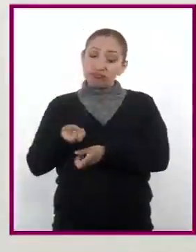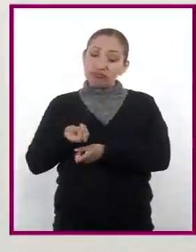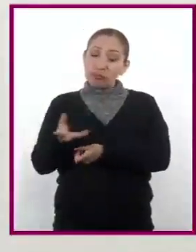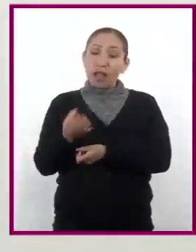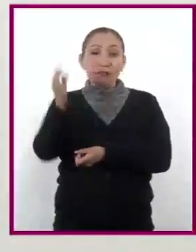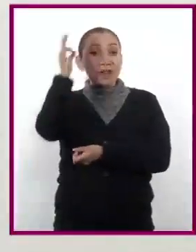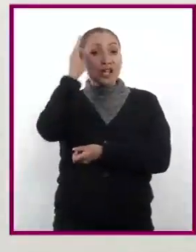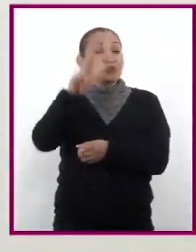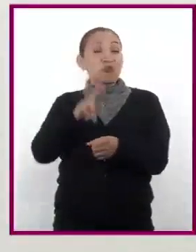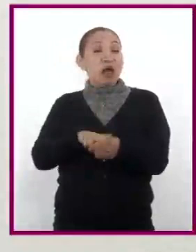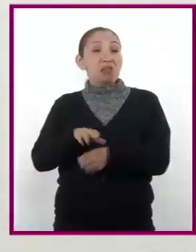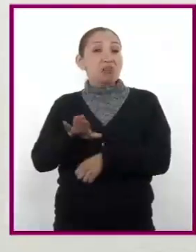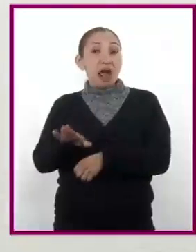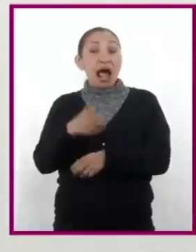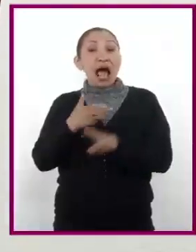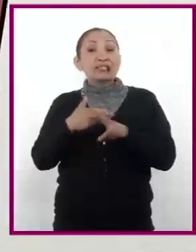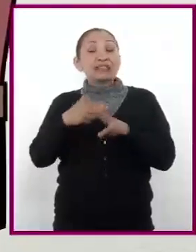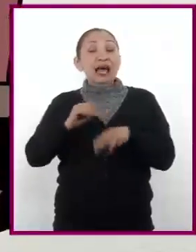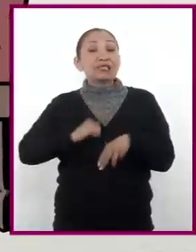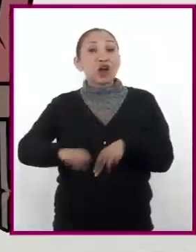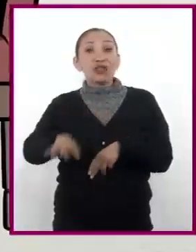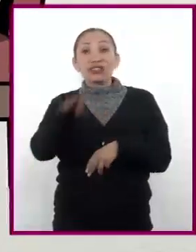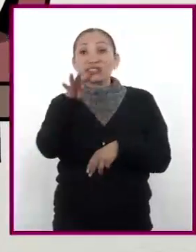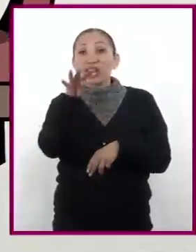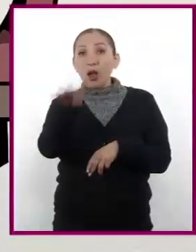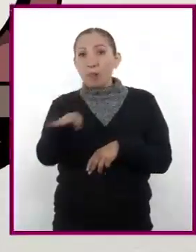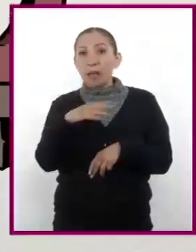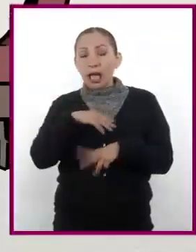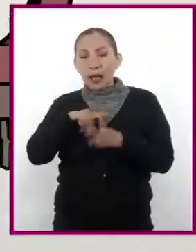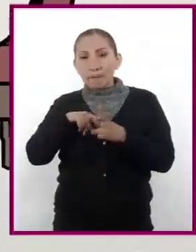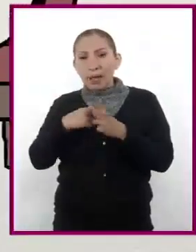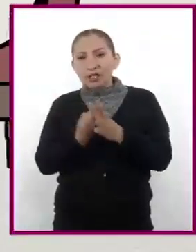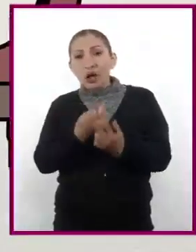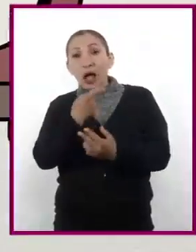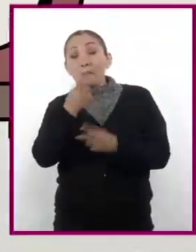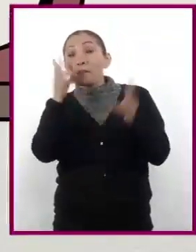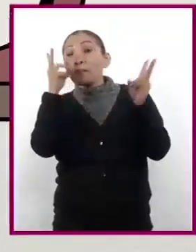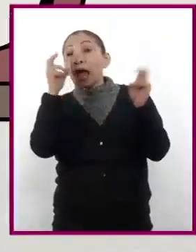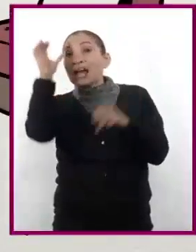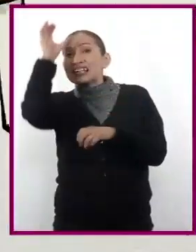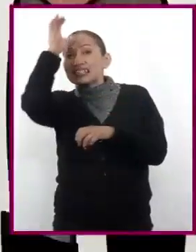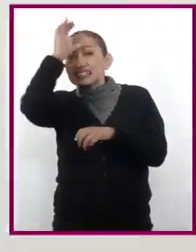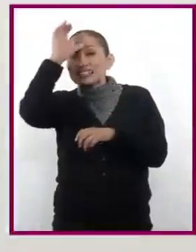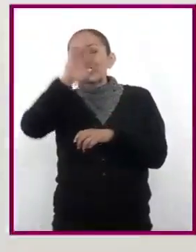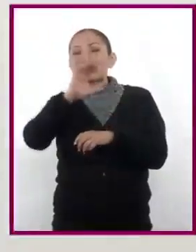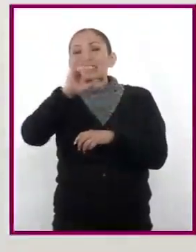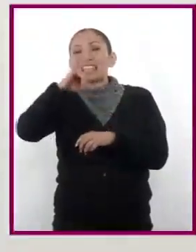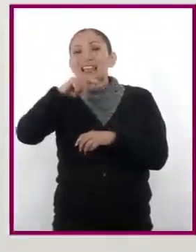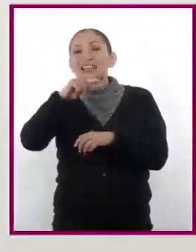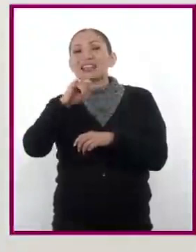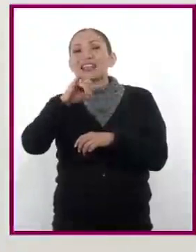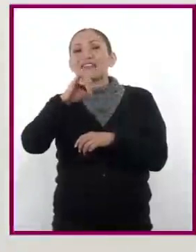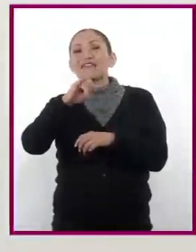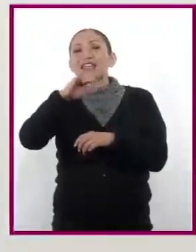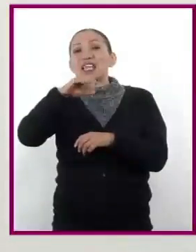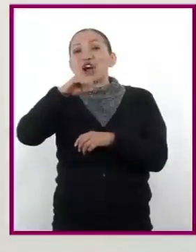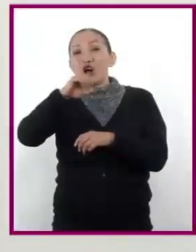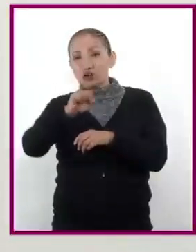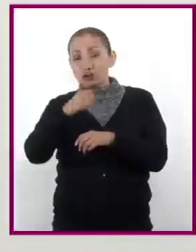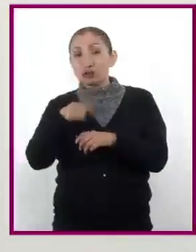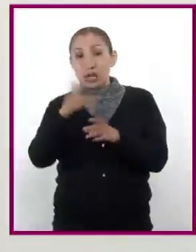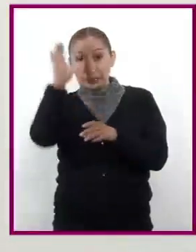un filósofo natural. Fue hasta el siglo XIX que se empezó a hablar de científicos. Pero no creas que la